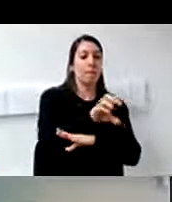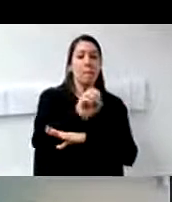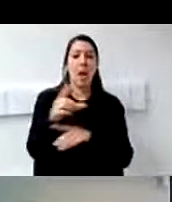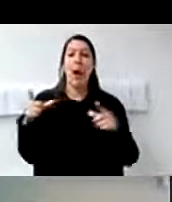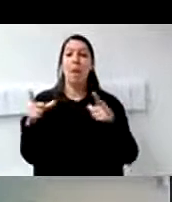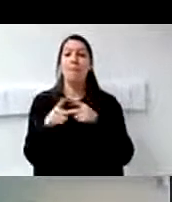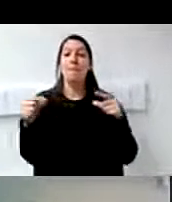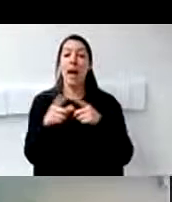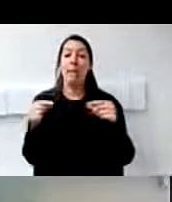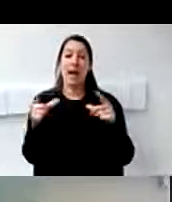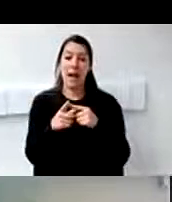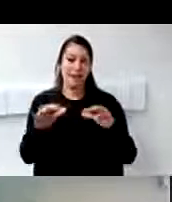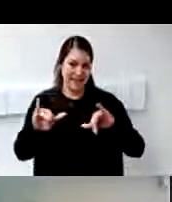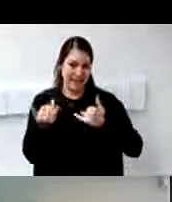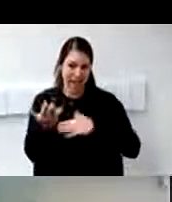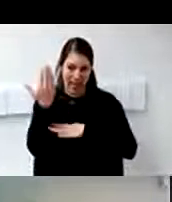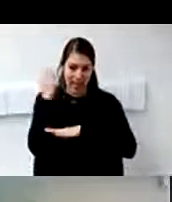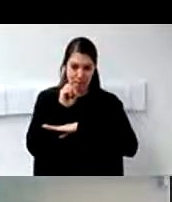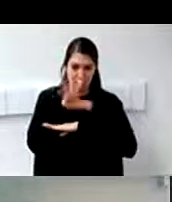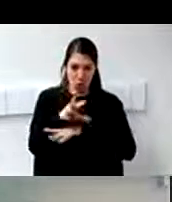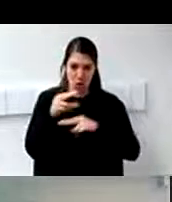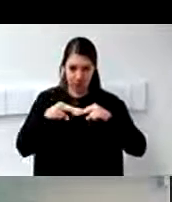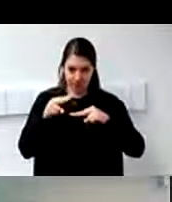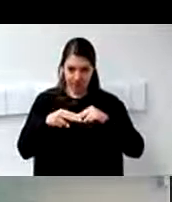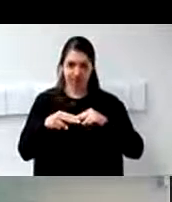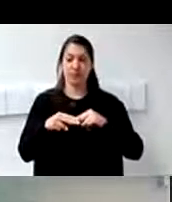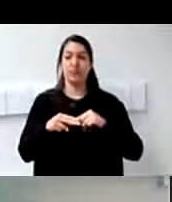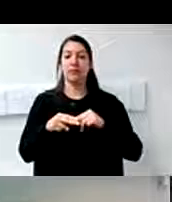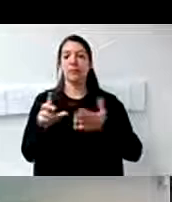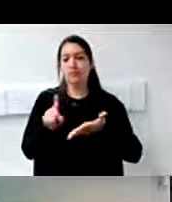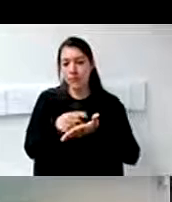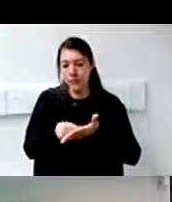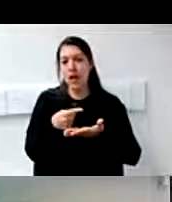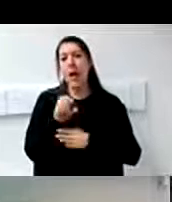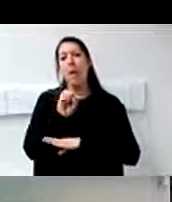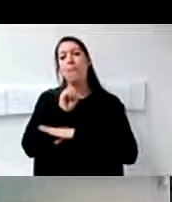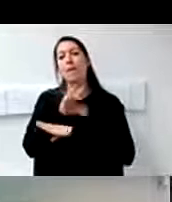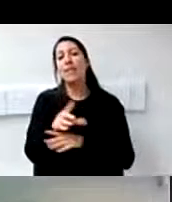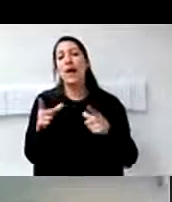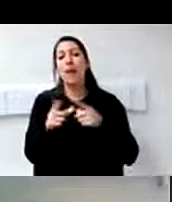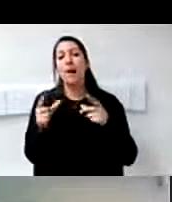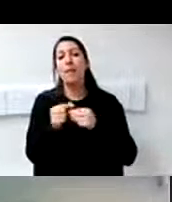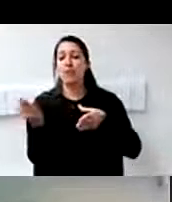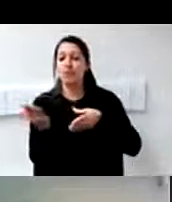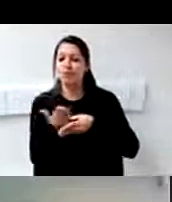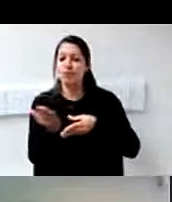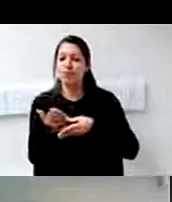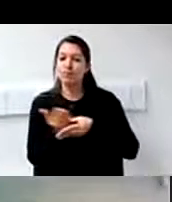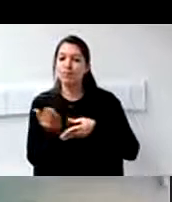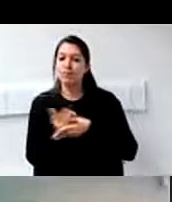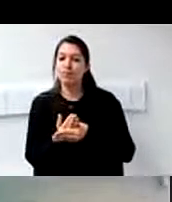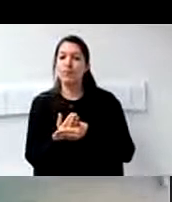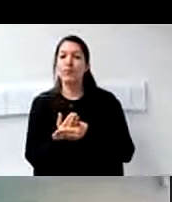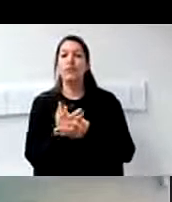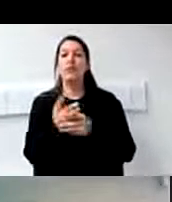papel. Es la guía que tienen en versión digital, que ya les mandamos. Va a ir a las direcciones